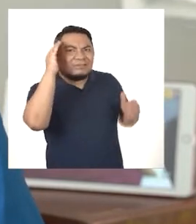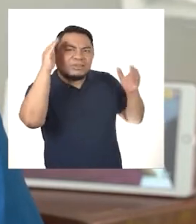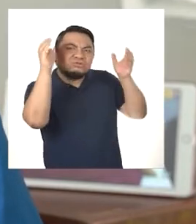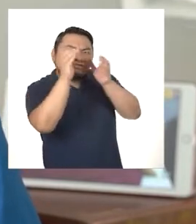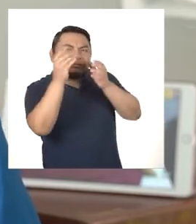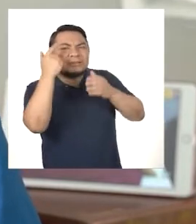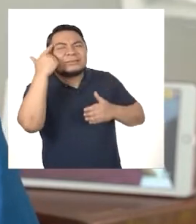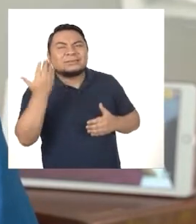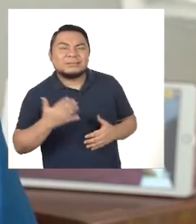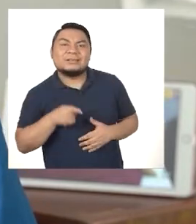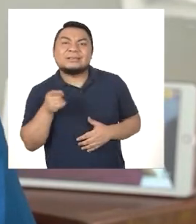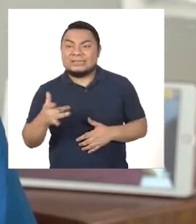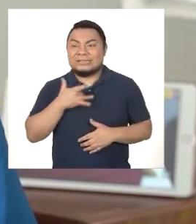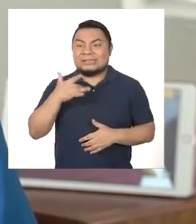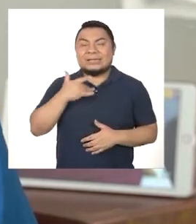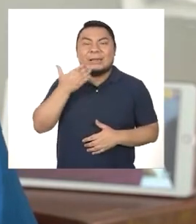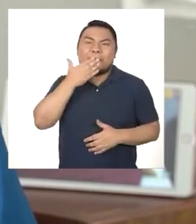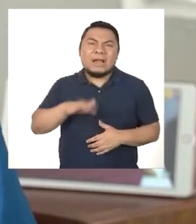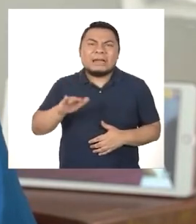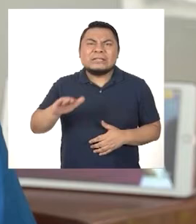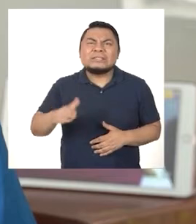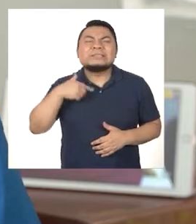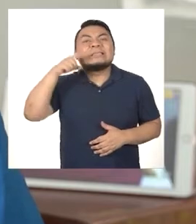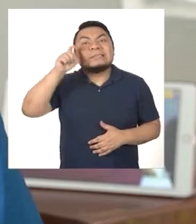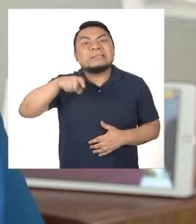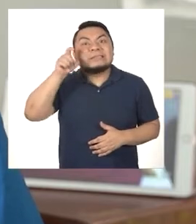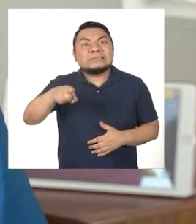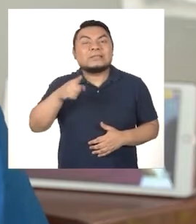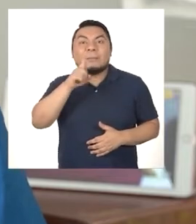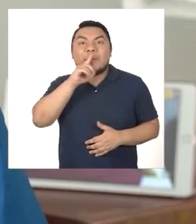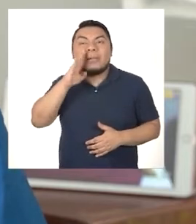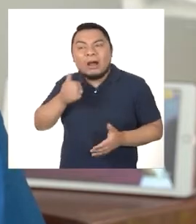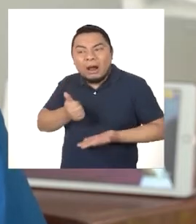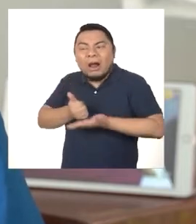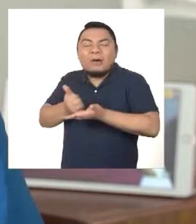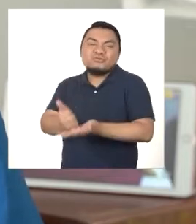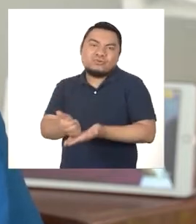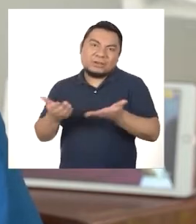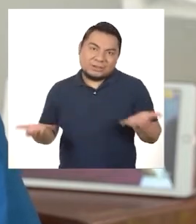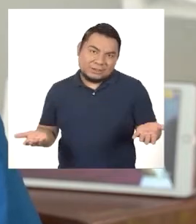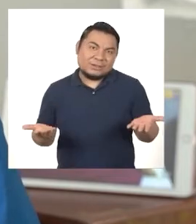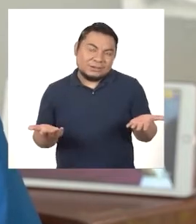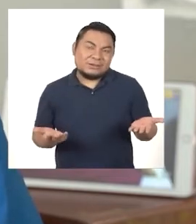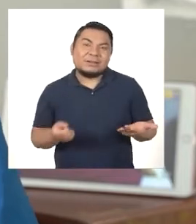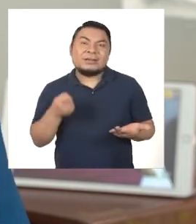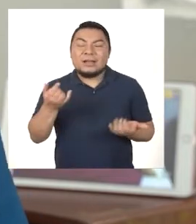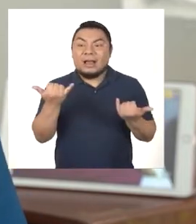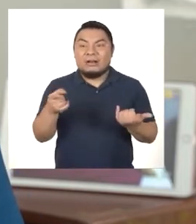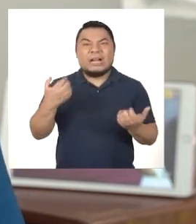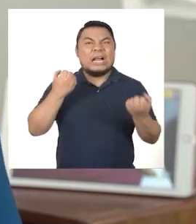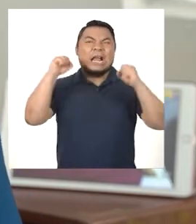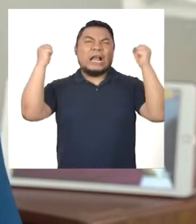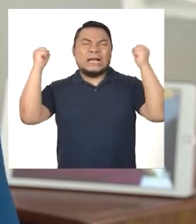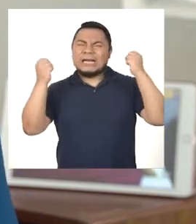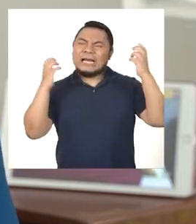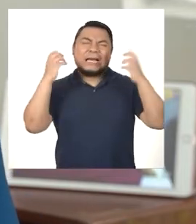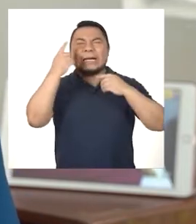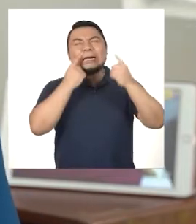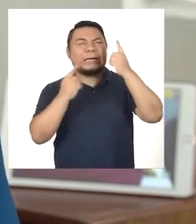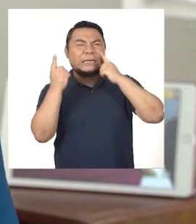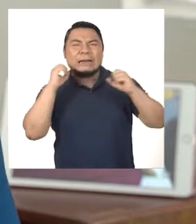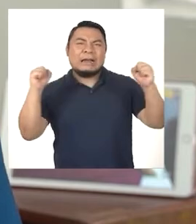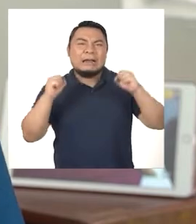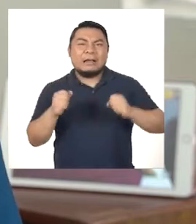Recordemos que el niño la está pasando mal, que nos está necesitando y que nos está pidiendo ayuda en ese momento de la rabieta o